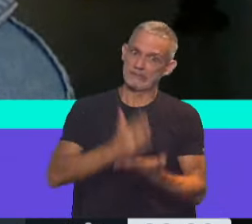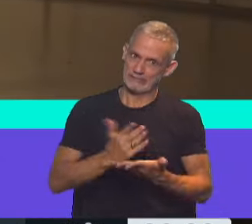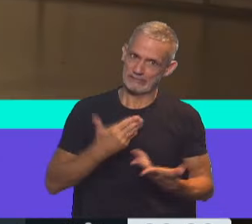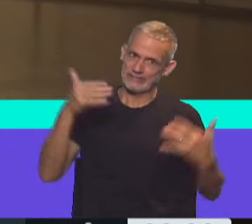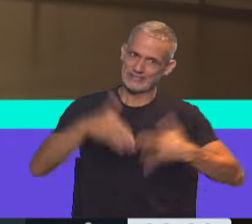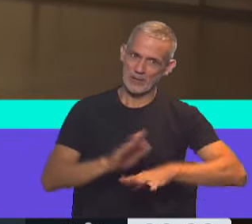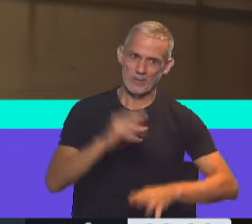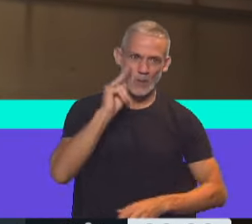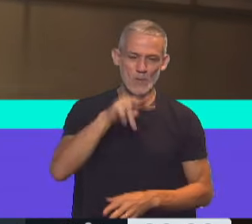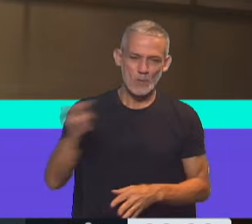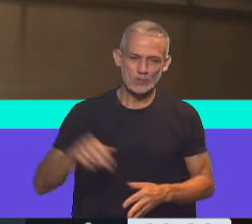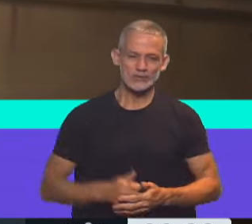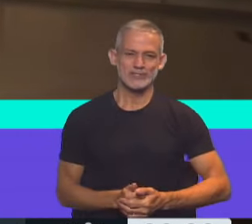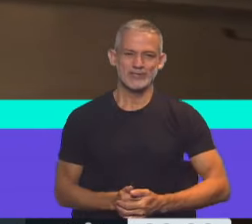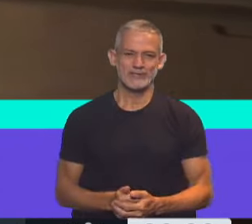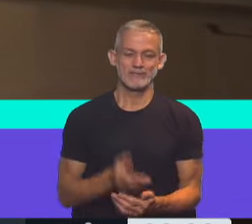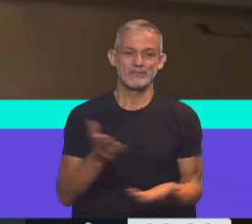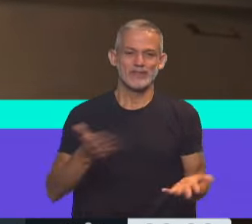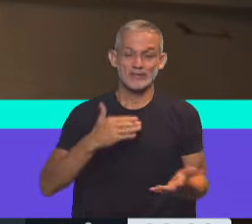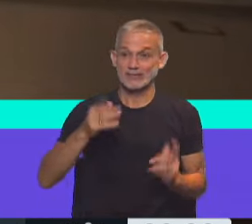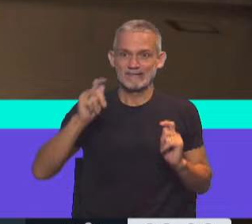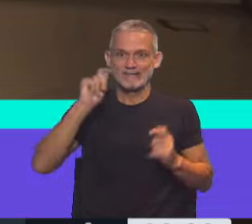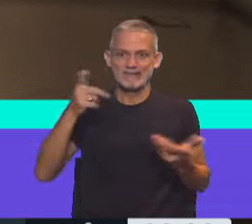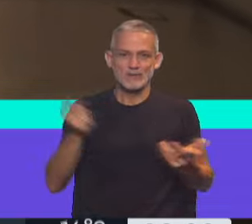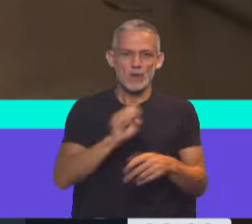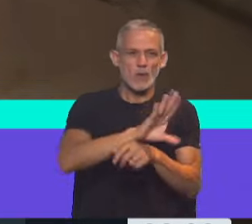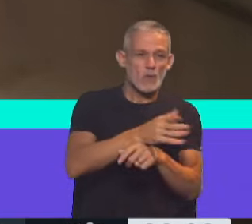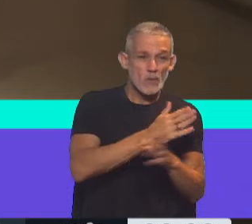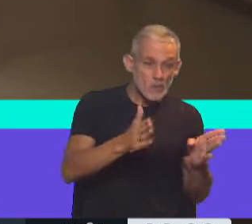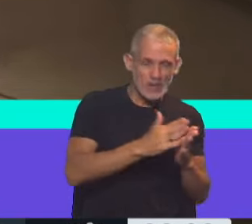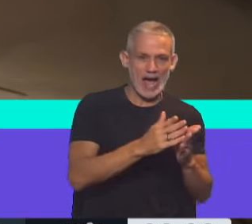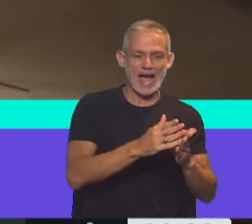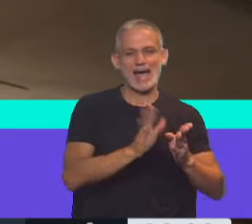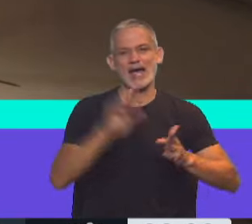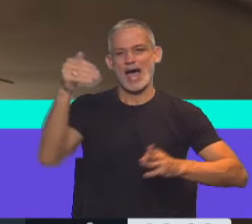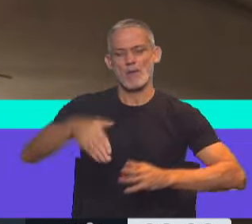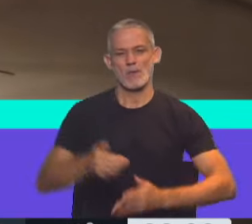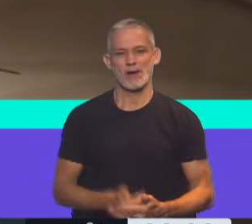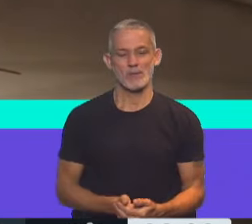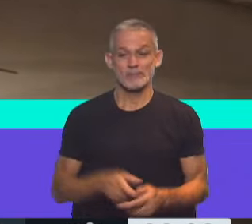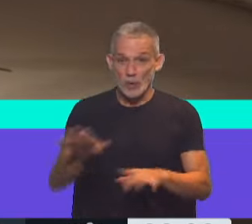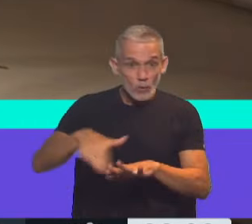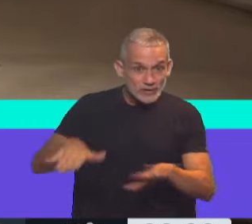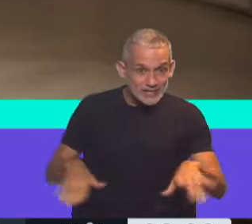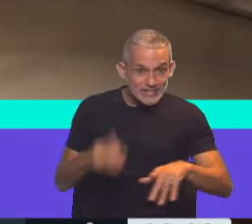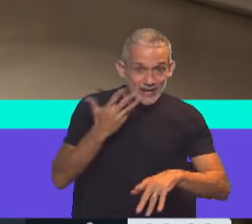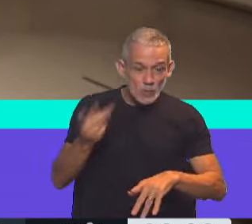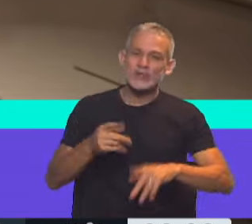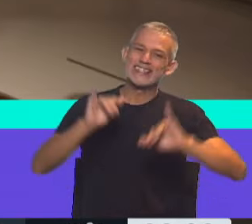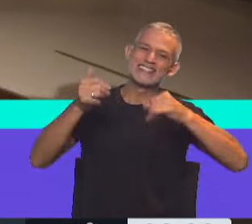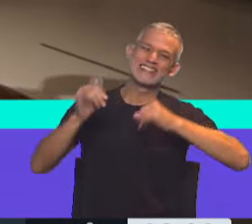que... ¿Estás visitando después de mucho tiempo? Sí, sí, sí, después de la cuarentena. ¿Cómo la están pasando? Bien. ¿Bien? ¿Les gusta?